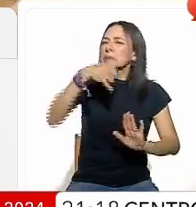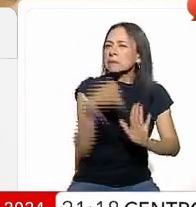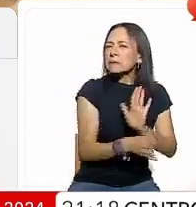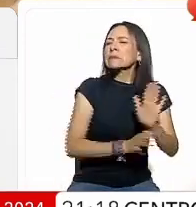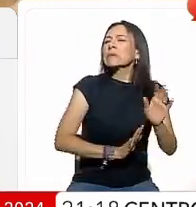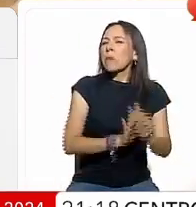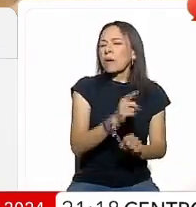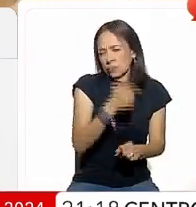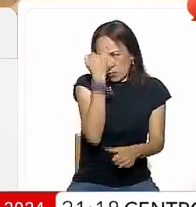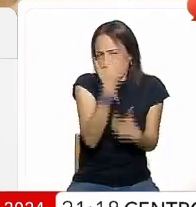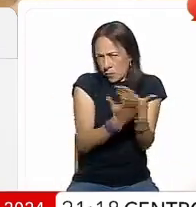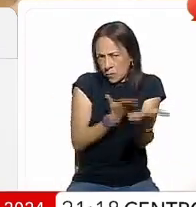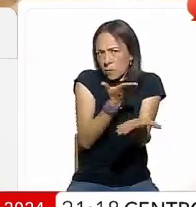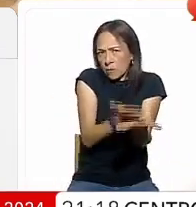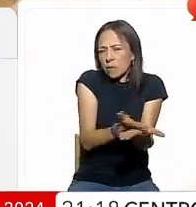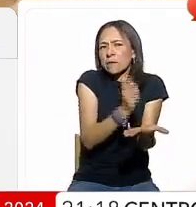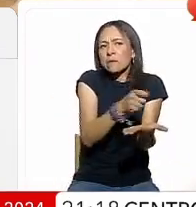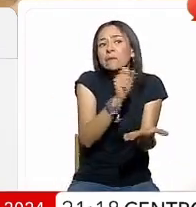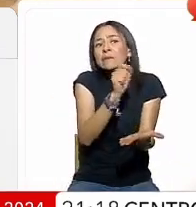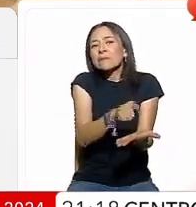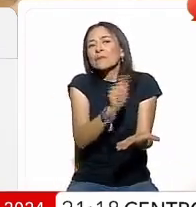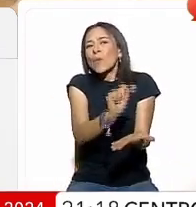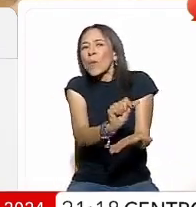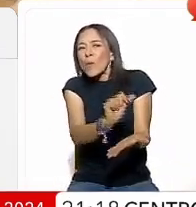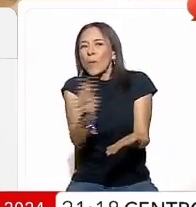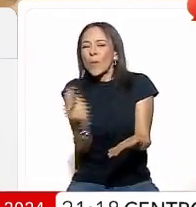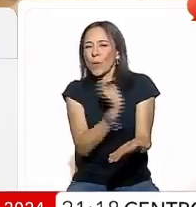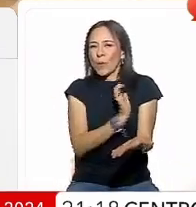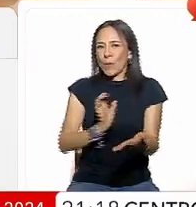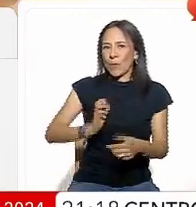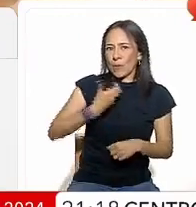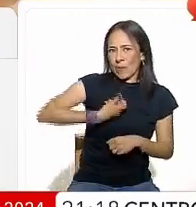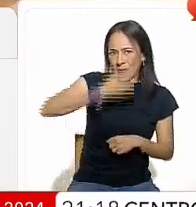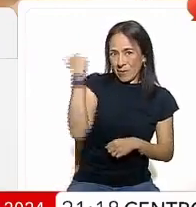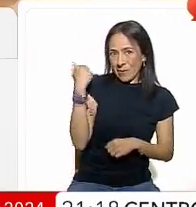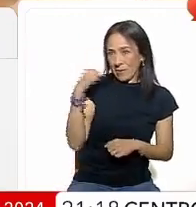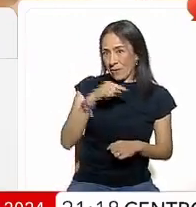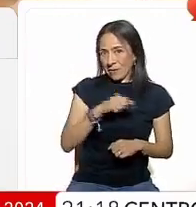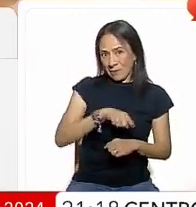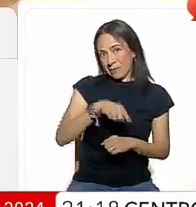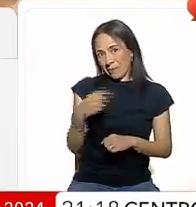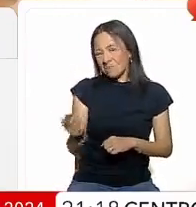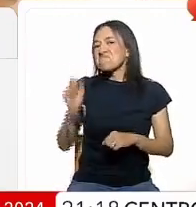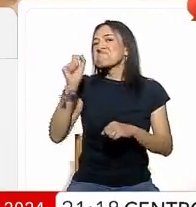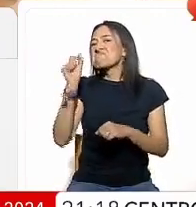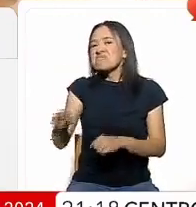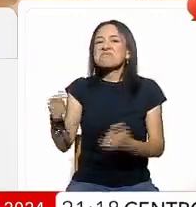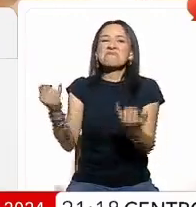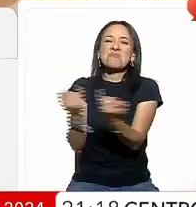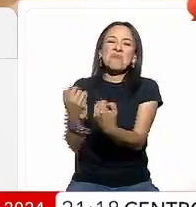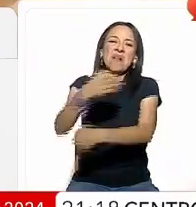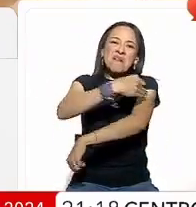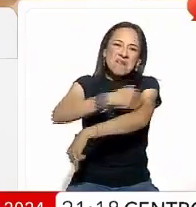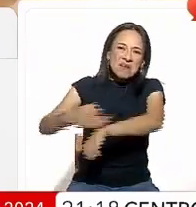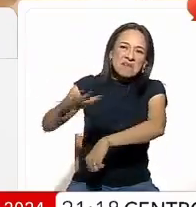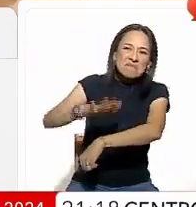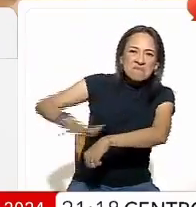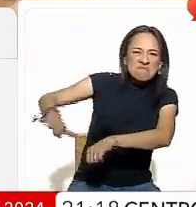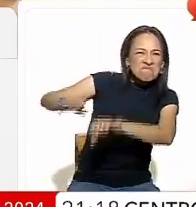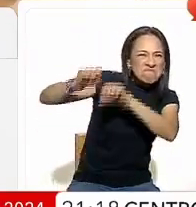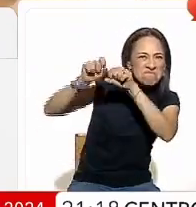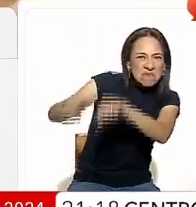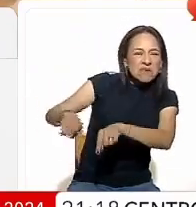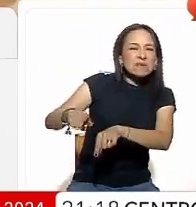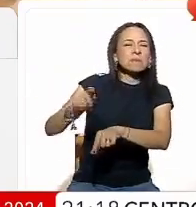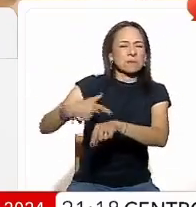enfrentó, inclusive el adversario político, el otro candidato, forma parte de estas mismas familias, tiene una historia muy